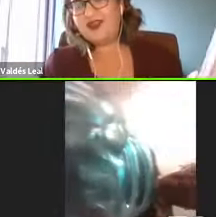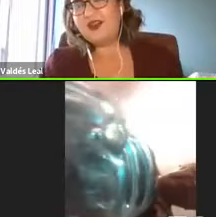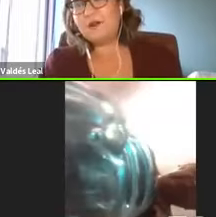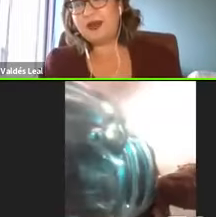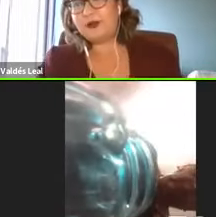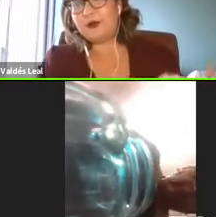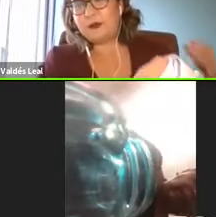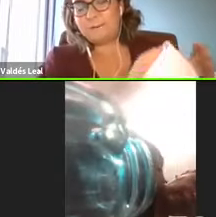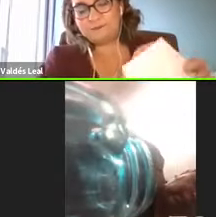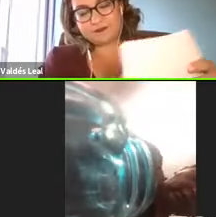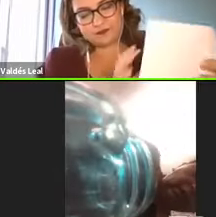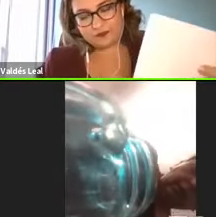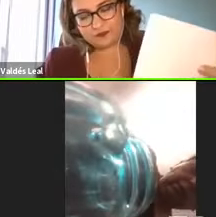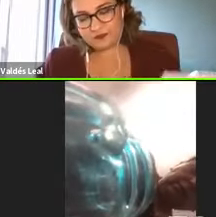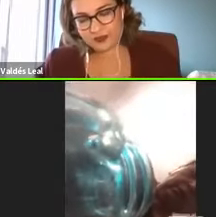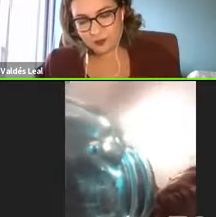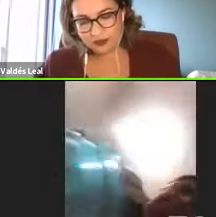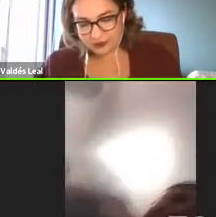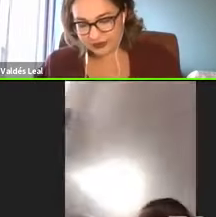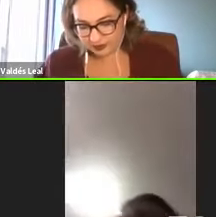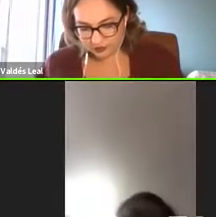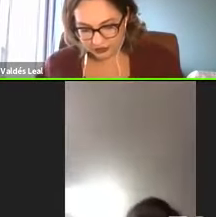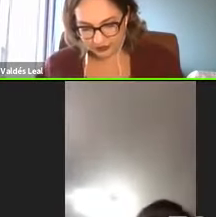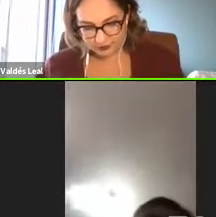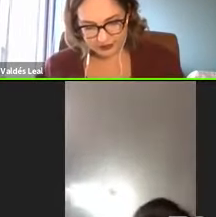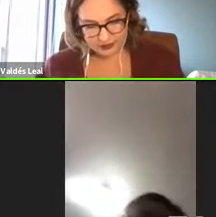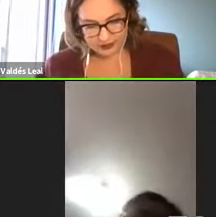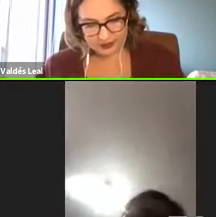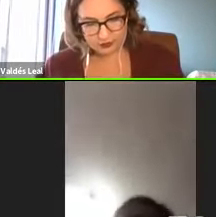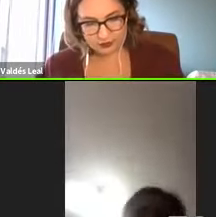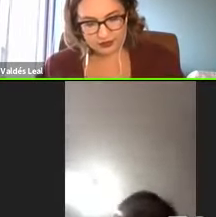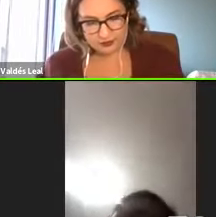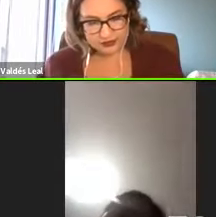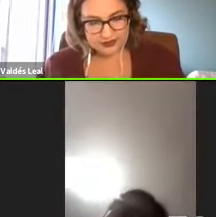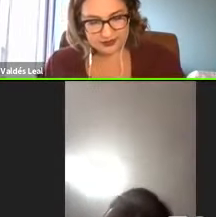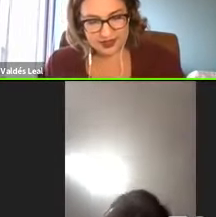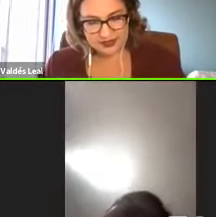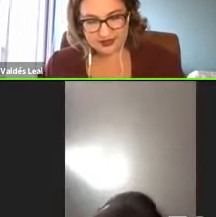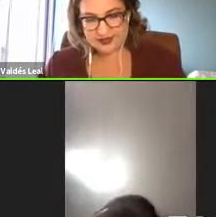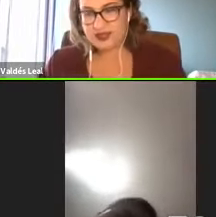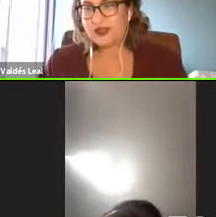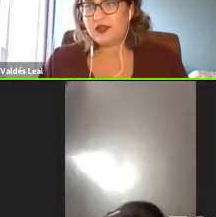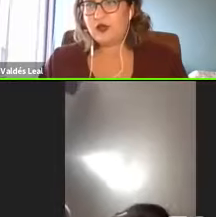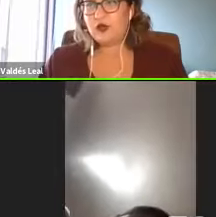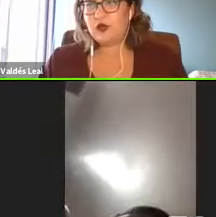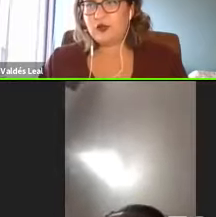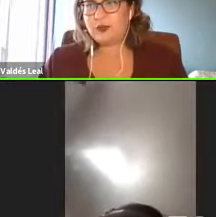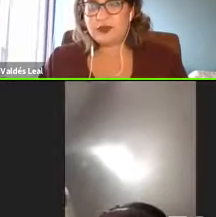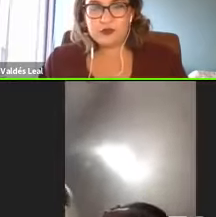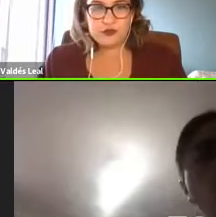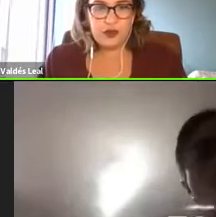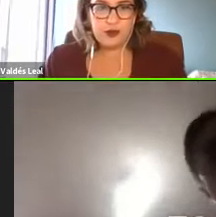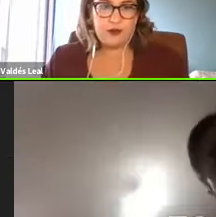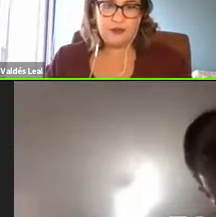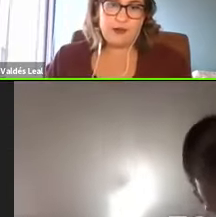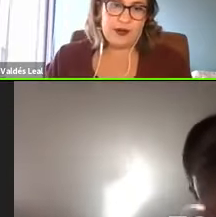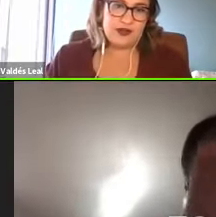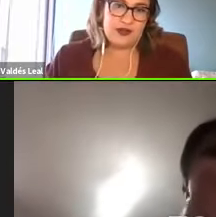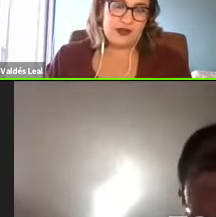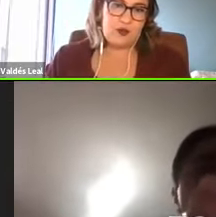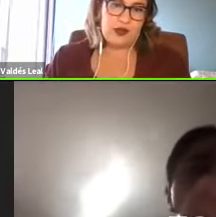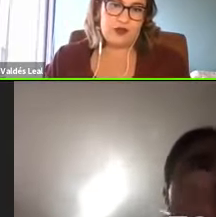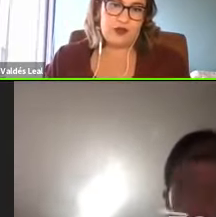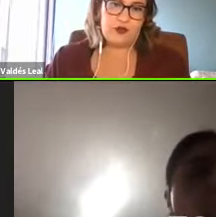empecé, pero sí, o sea, creo que lo que quiero resaltar es lo valioso que